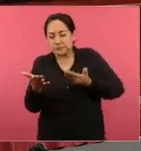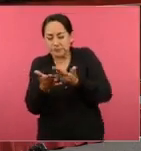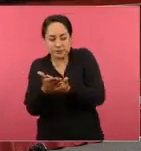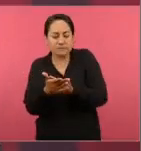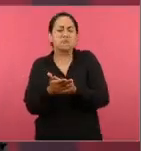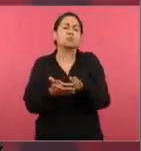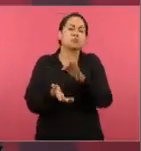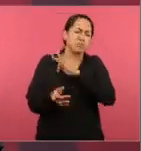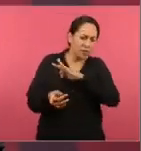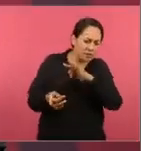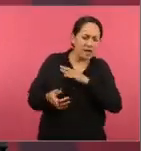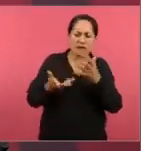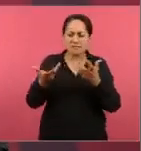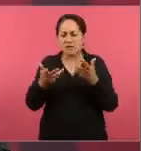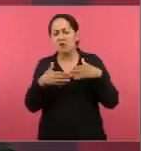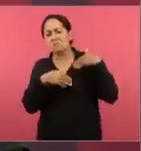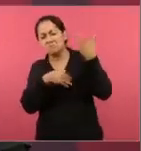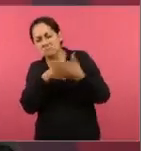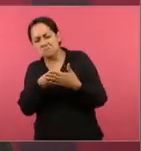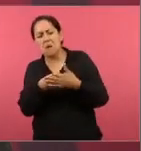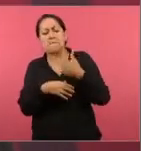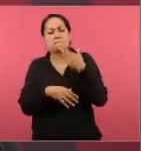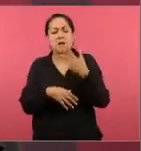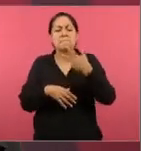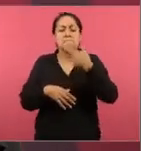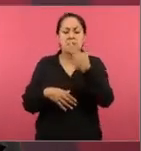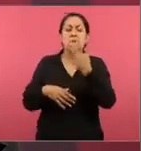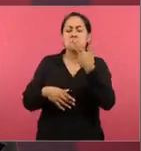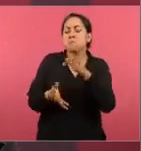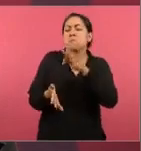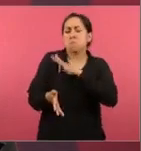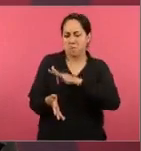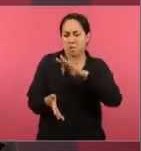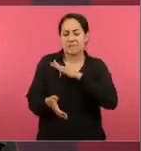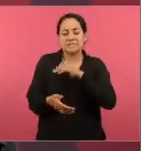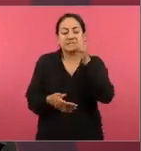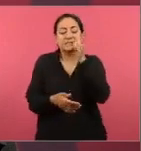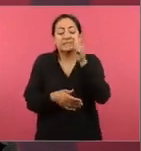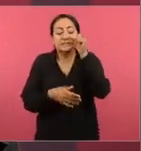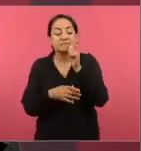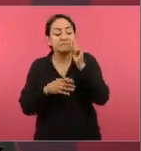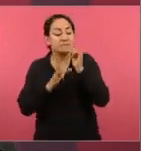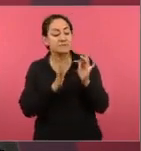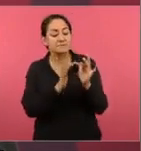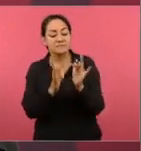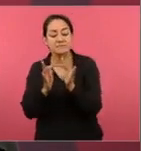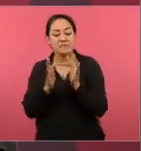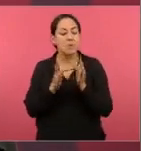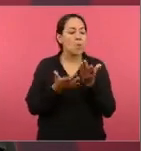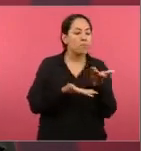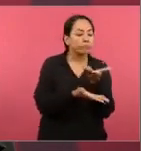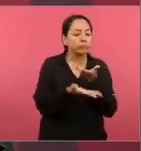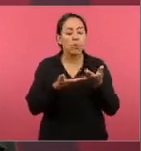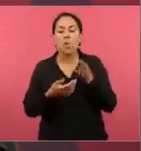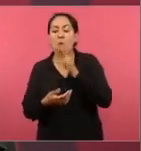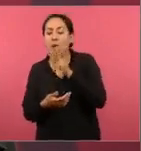hacer para poderlas mejorar. O sea, siempre estaremos en constante comunicación y diálogo y, sobre